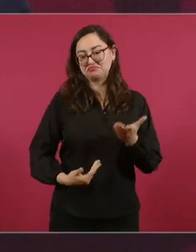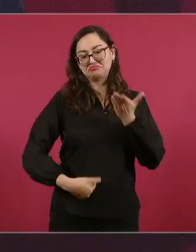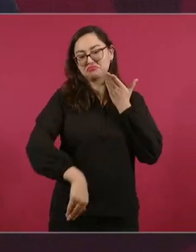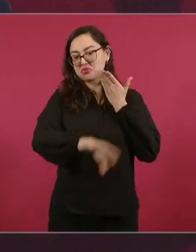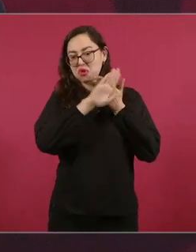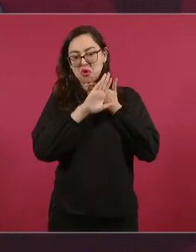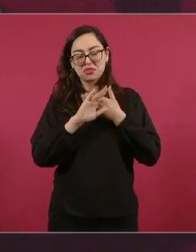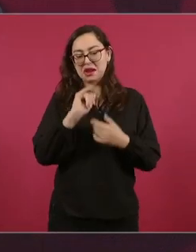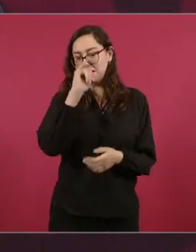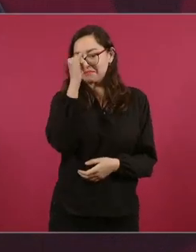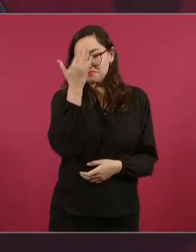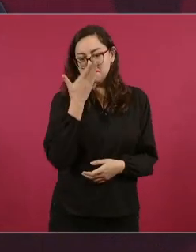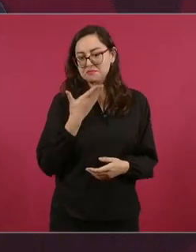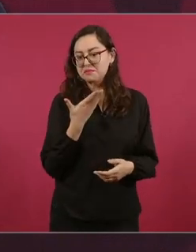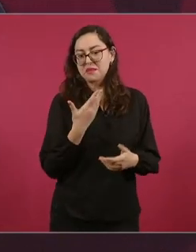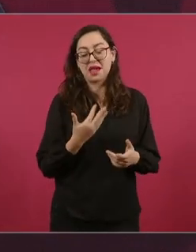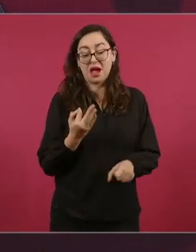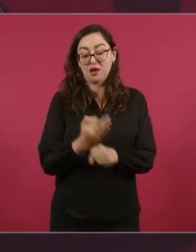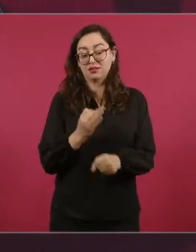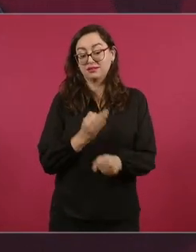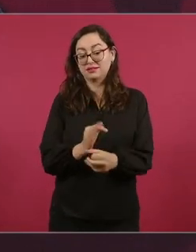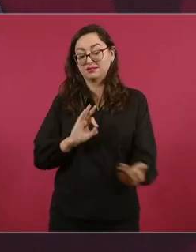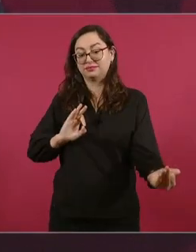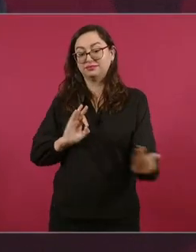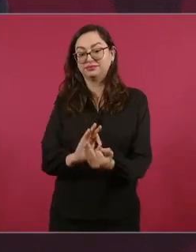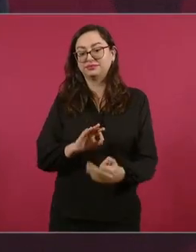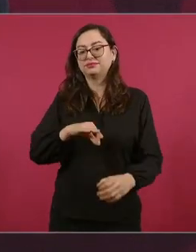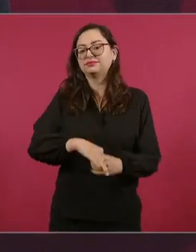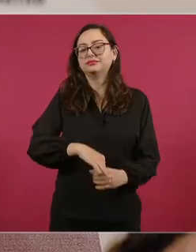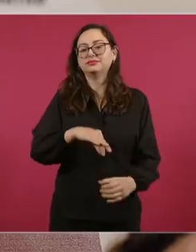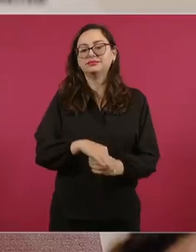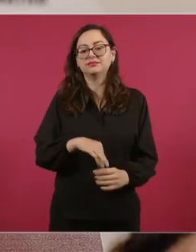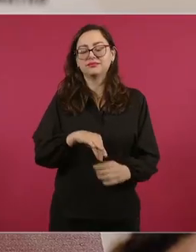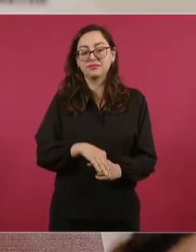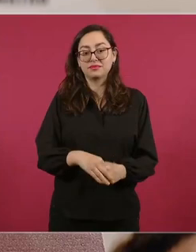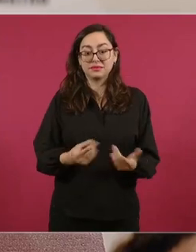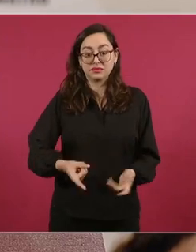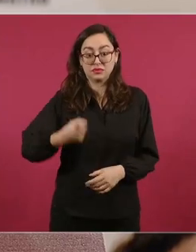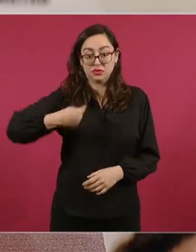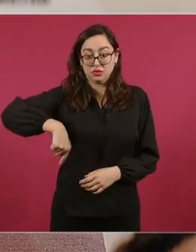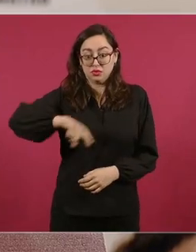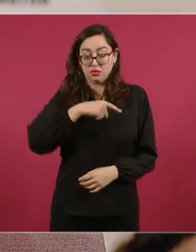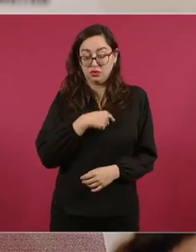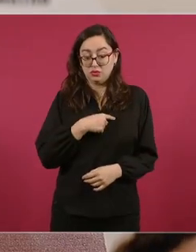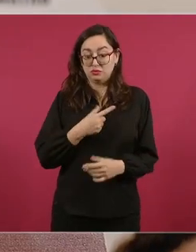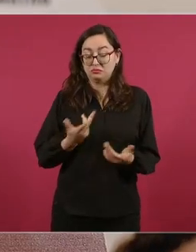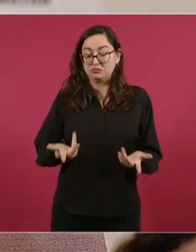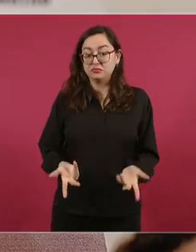afectarnos en épocas electorales, y porque se tocó un tema